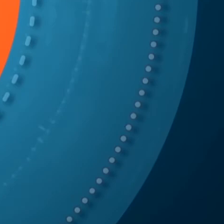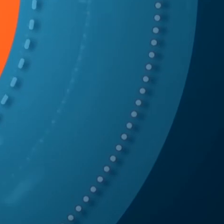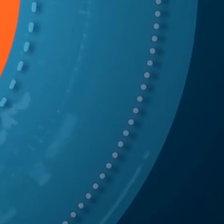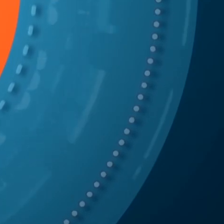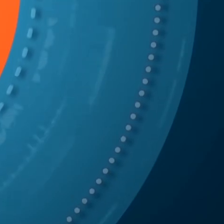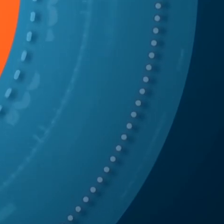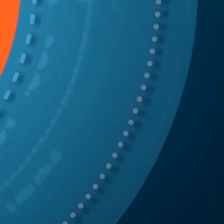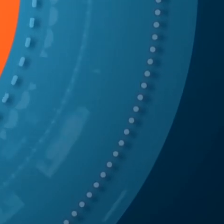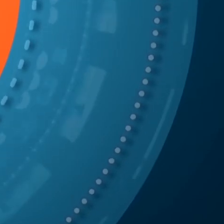El Papa Móvil Obispado ser El Móvil Iquique todo público Móvil Obispado para ser